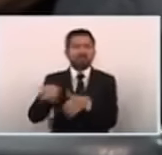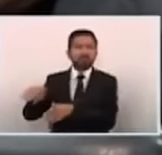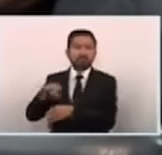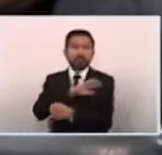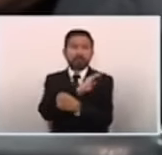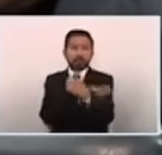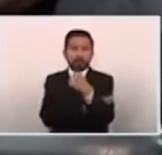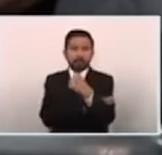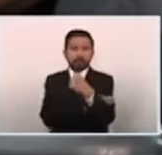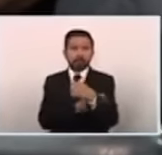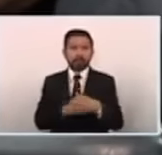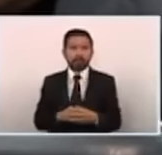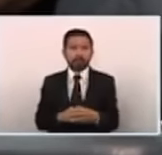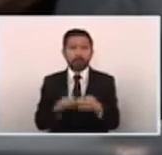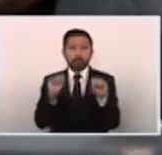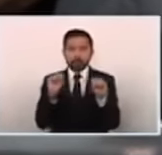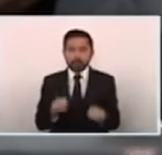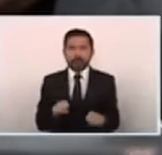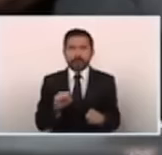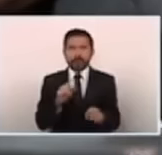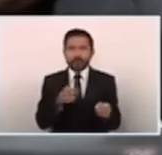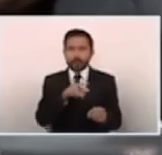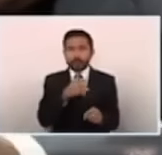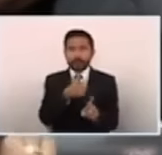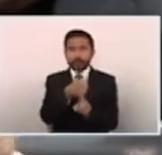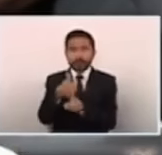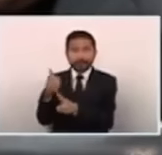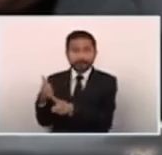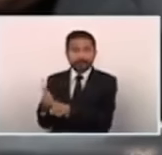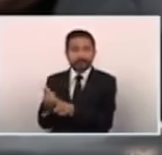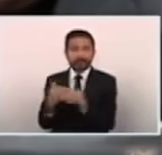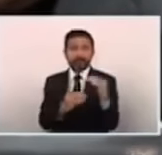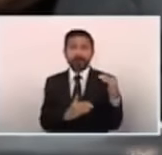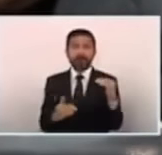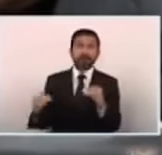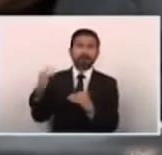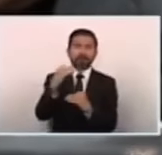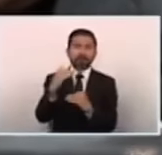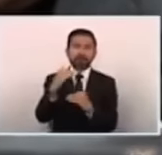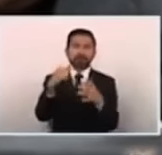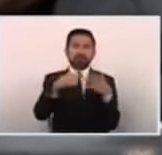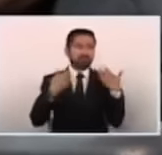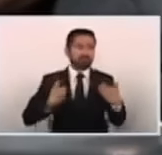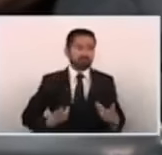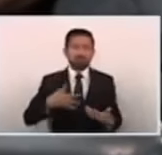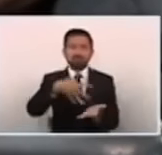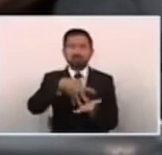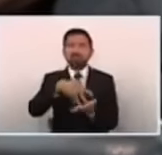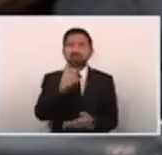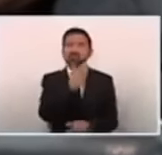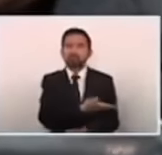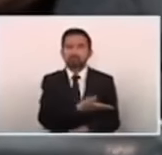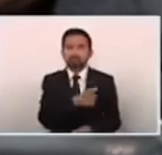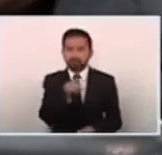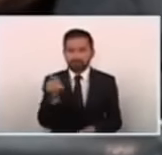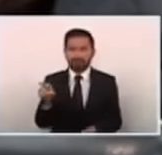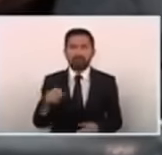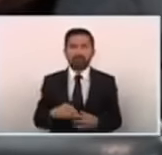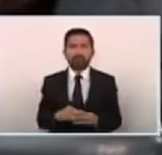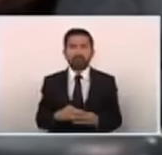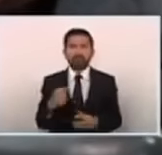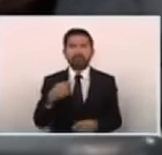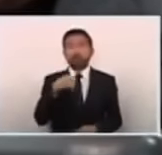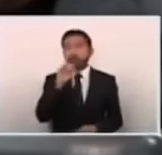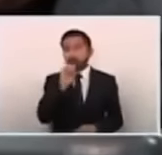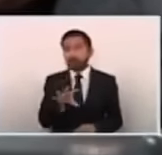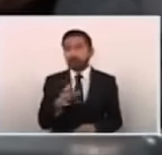al poder y para estar ustedes por encima de los derechos de la gente. Yo